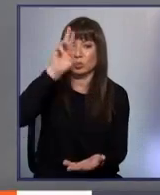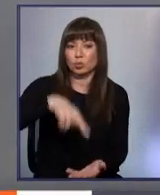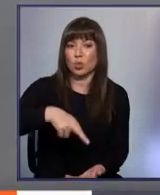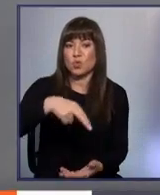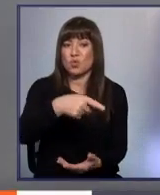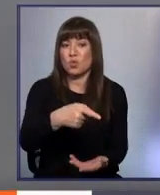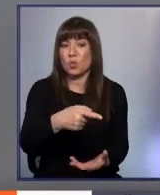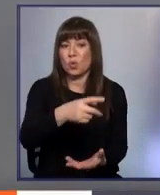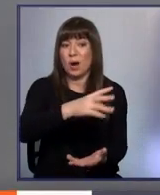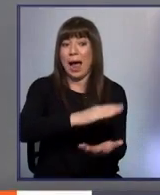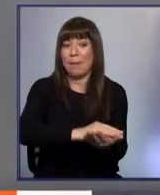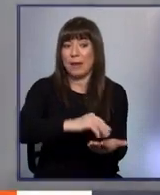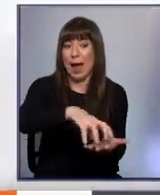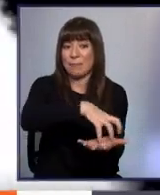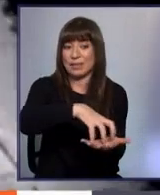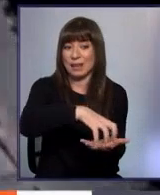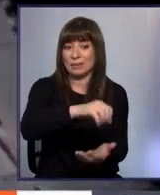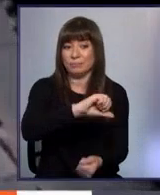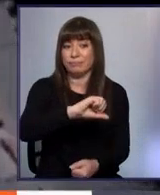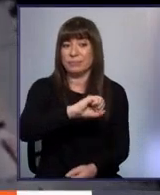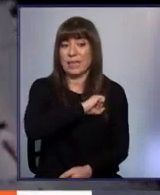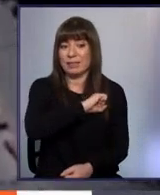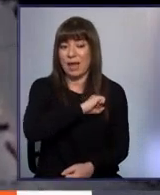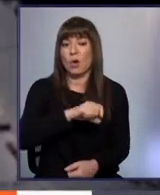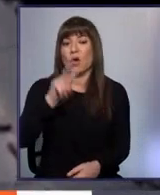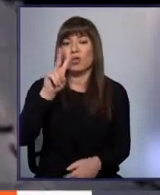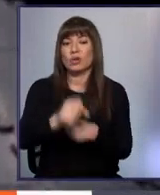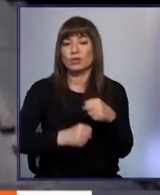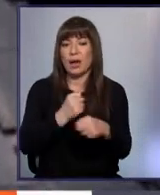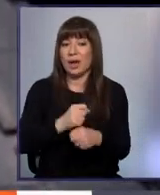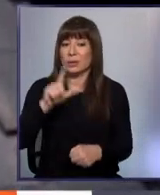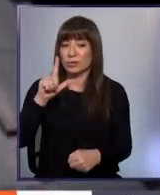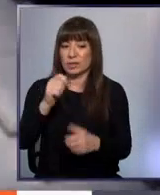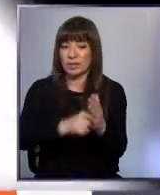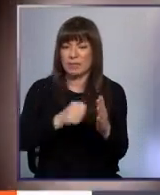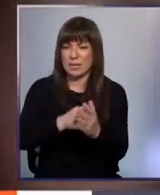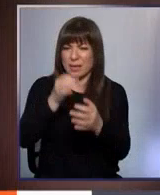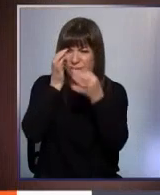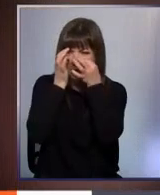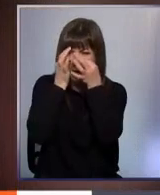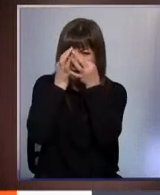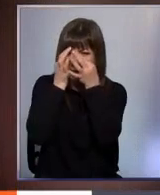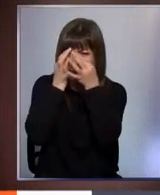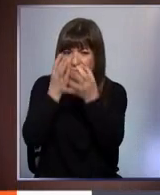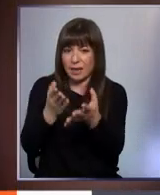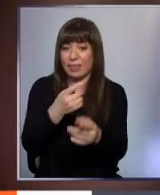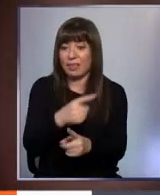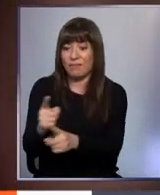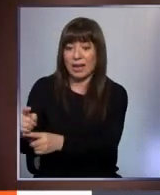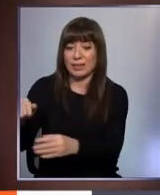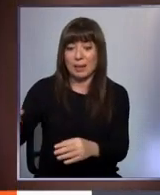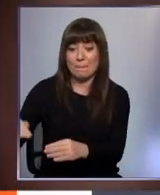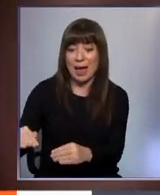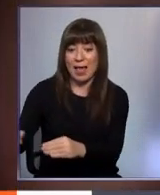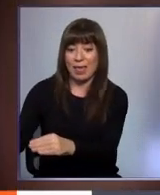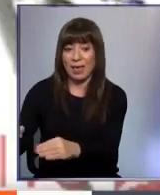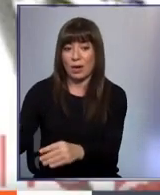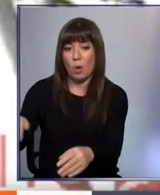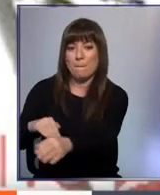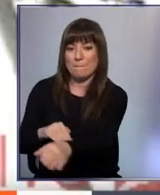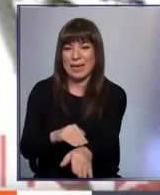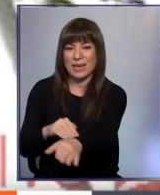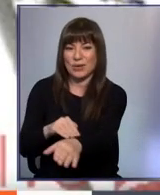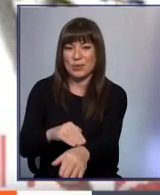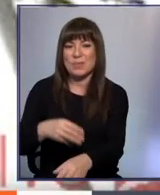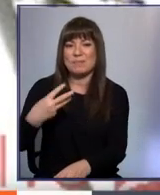Mena se le perdía el rastro. Tras 2 años y 7 meses de vigilancias en distintos paraderos, por fin, Carabineros el pasado martes 6 de agosto